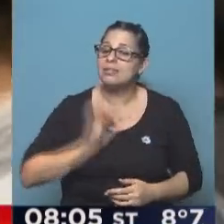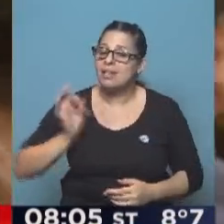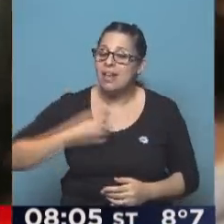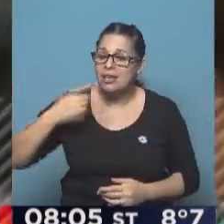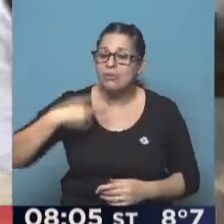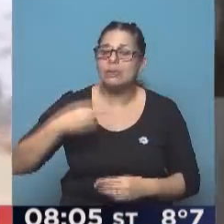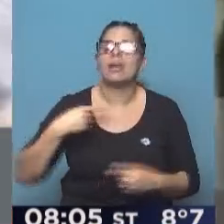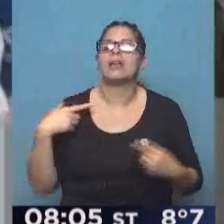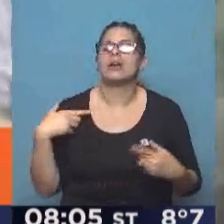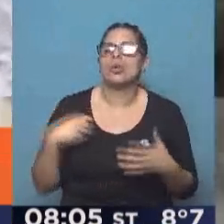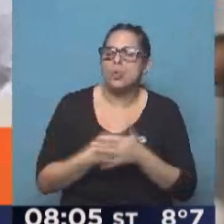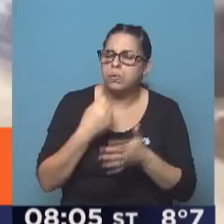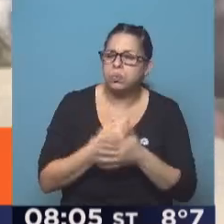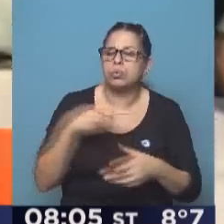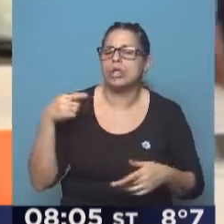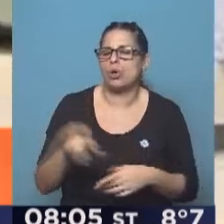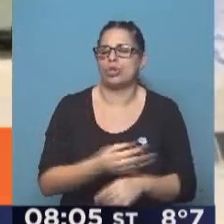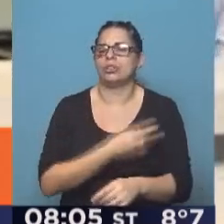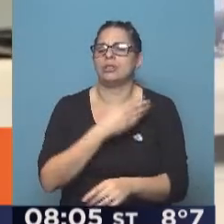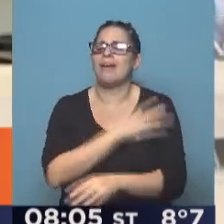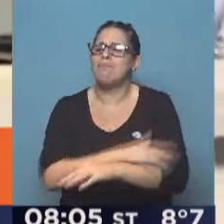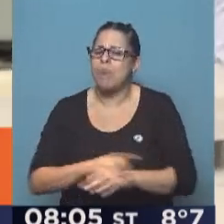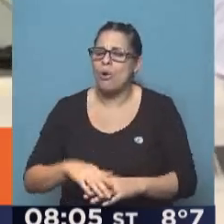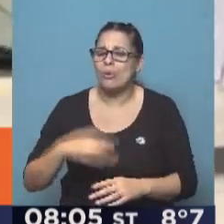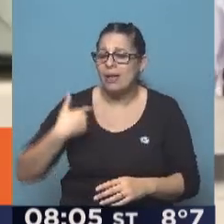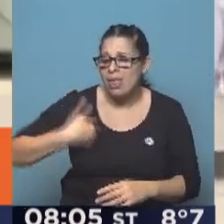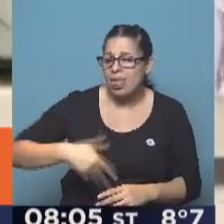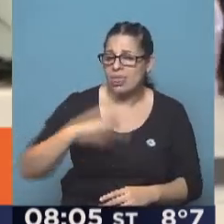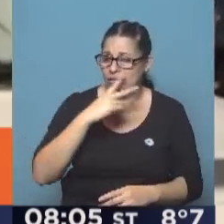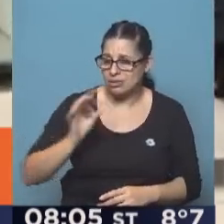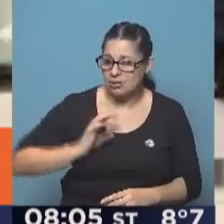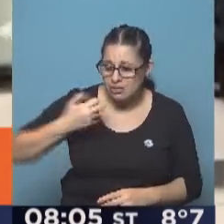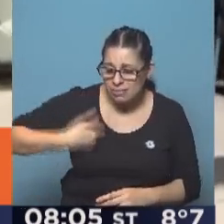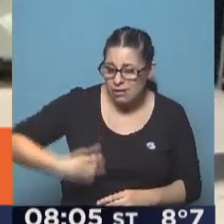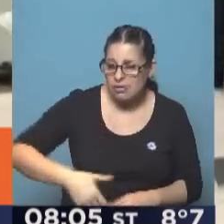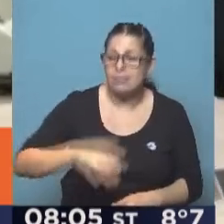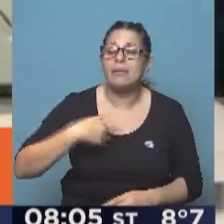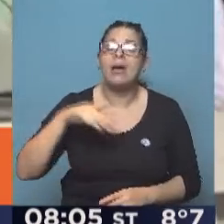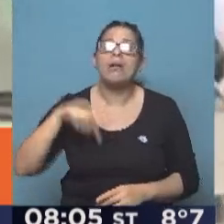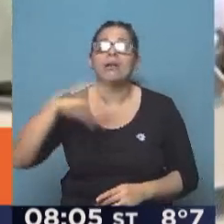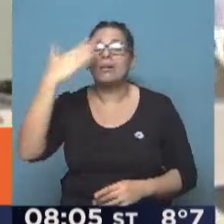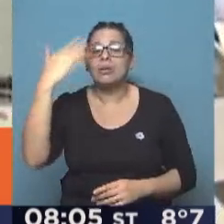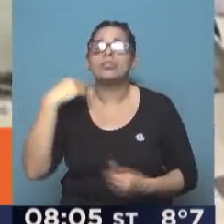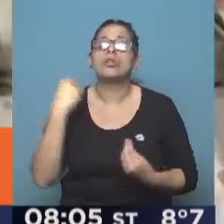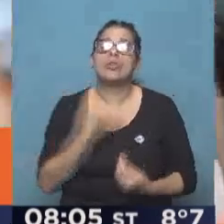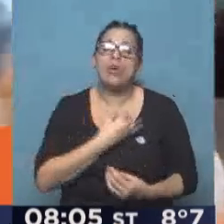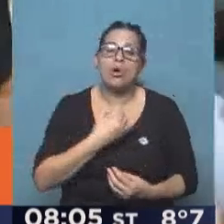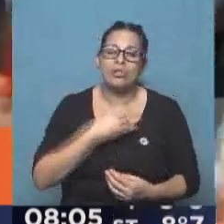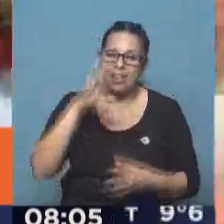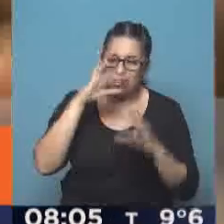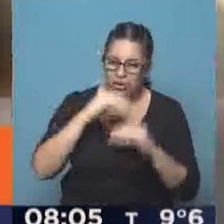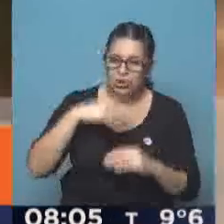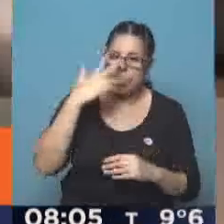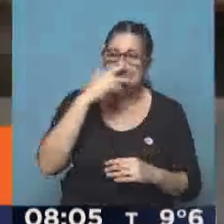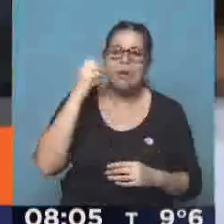pobreza que dejaron los últimos 200 años. Por la noche encabezará la vigilia del Bicentenario en Humahuaca, al pie del